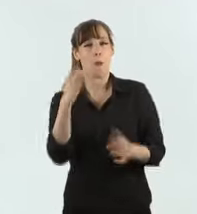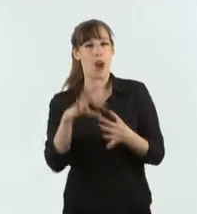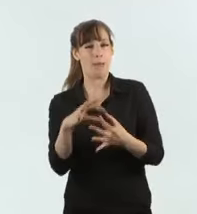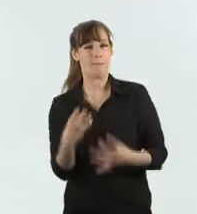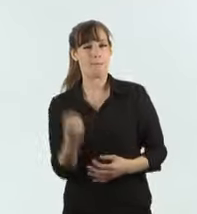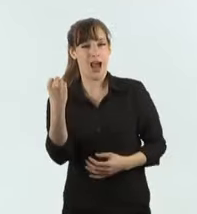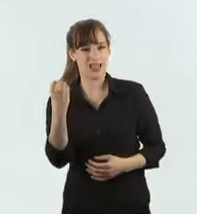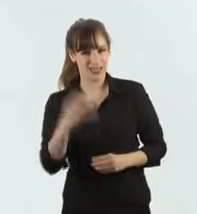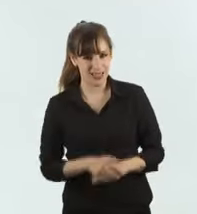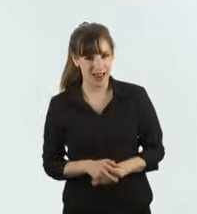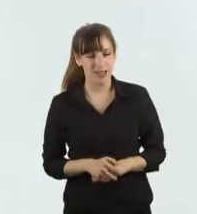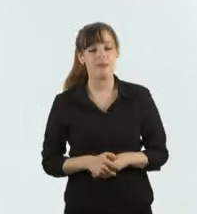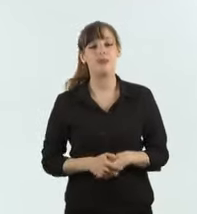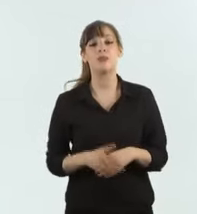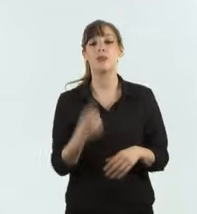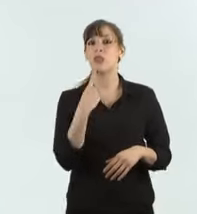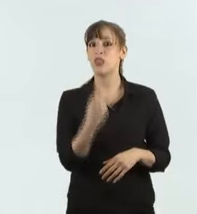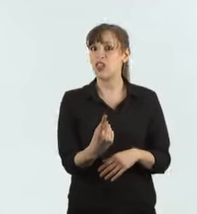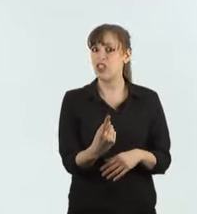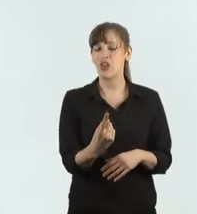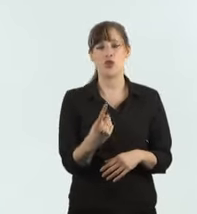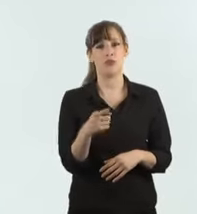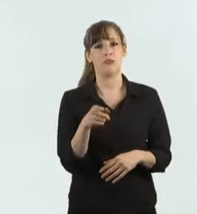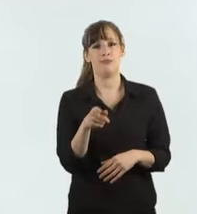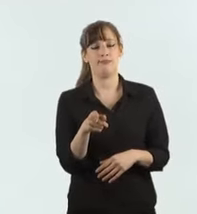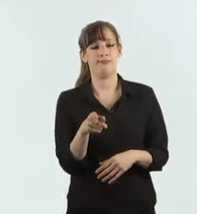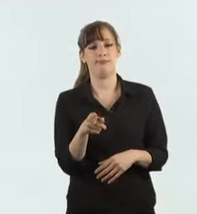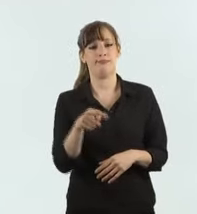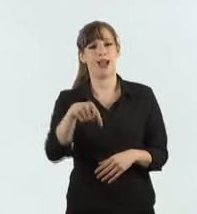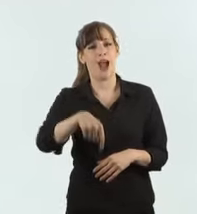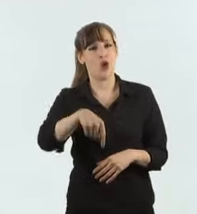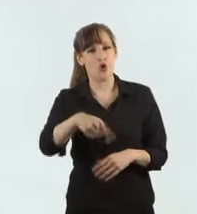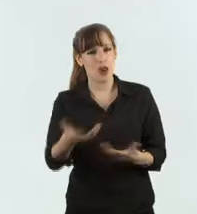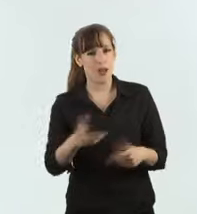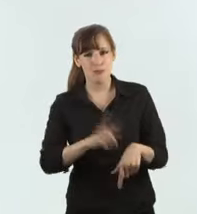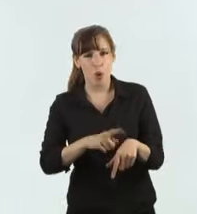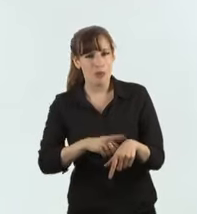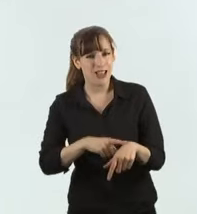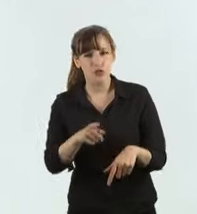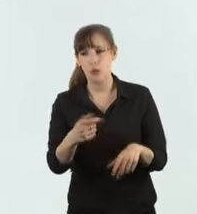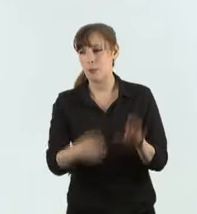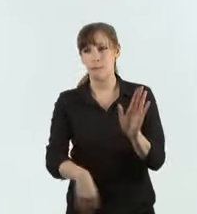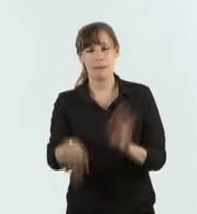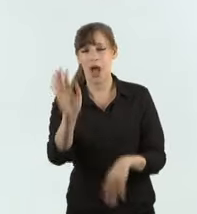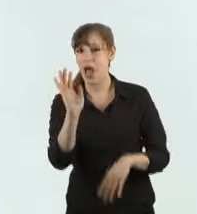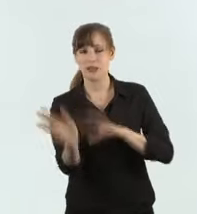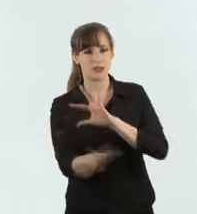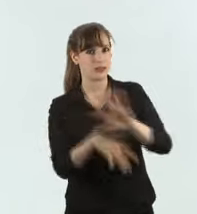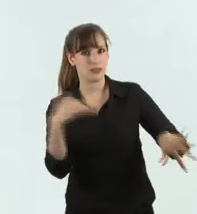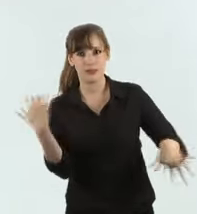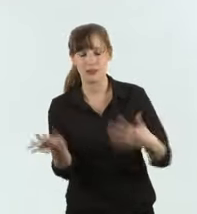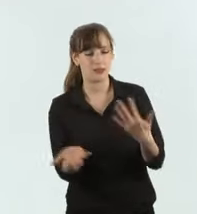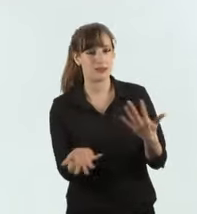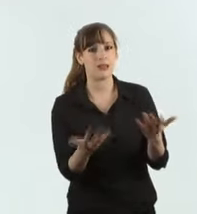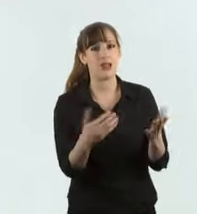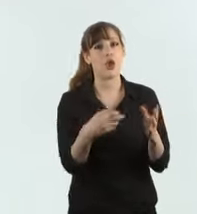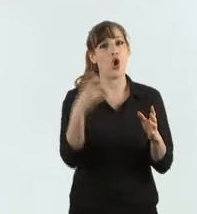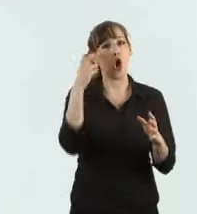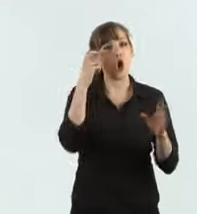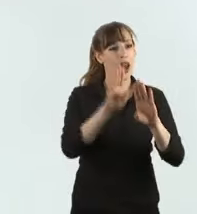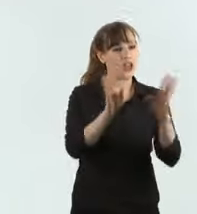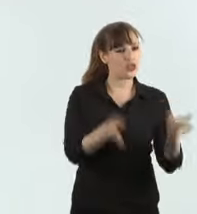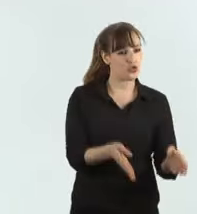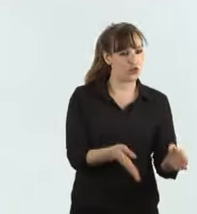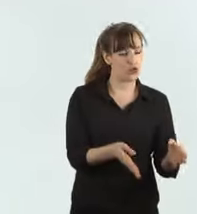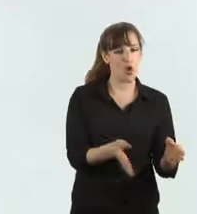de la nación no dijo estamos en presencia de la delegación de facultades delegadas más escandalosas que un congreso ha hecho a un ejecutivo dijo que esta ley